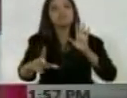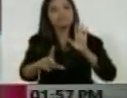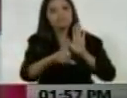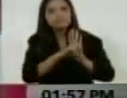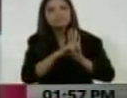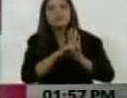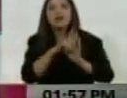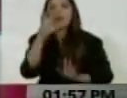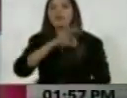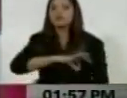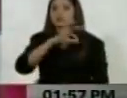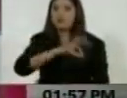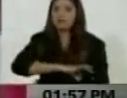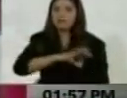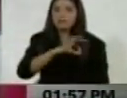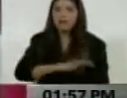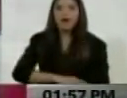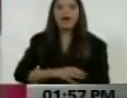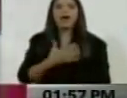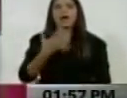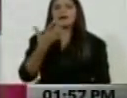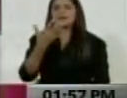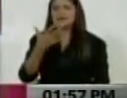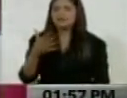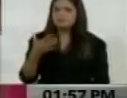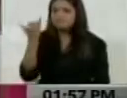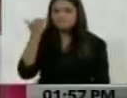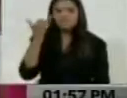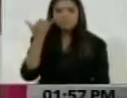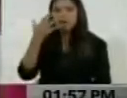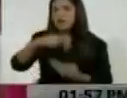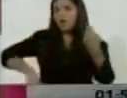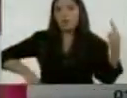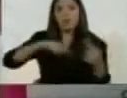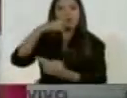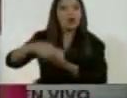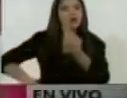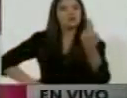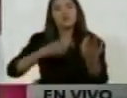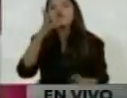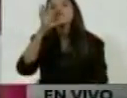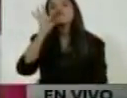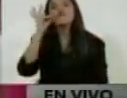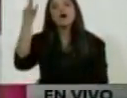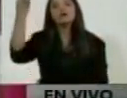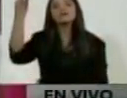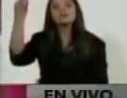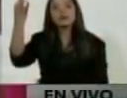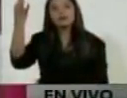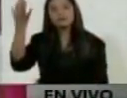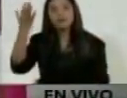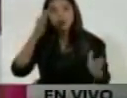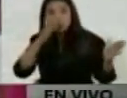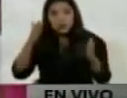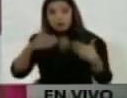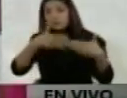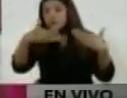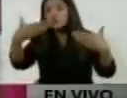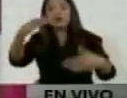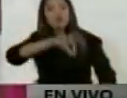la sociedad, el que trajo las banderas de la Revolución Francesa en su etapa más avanzada